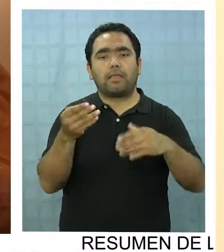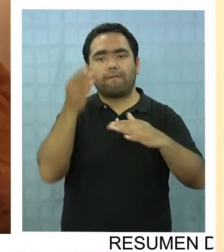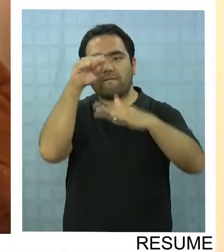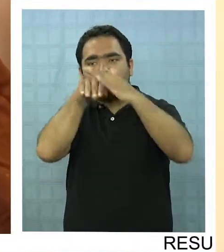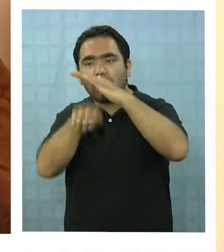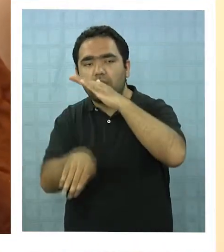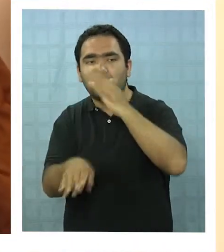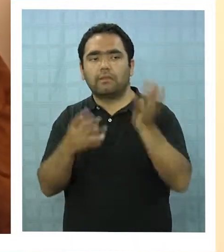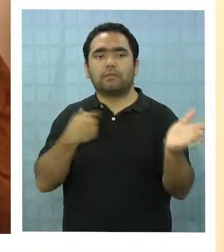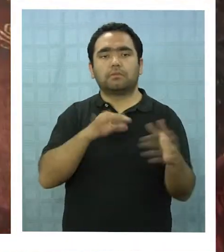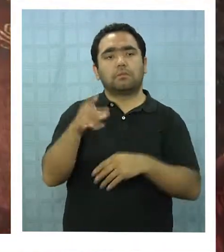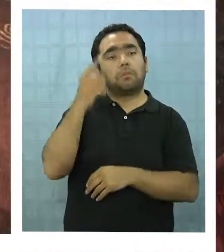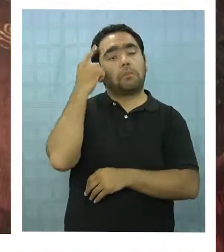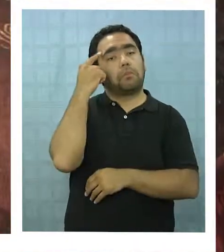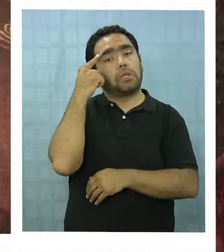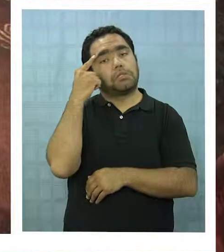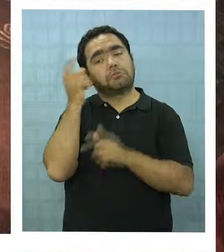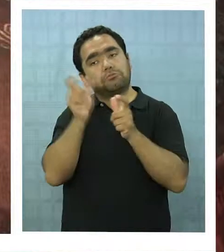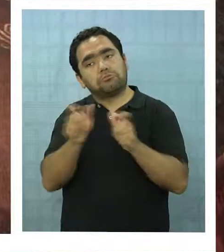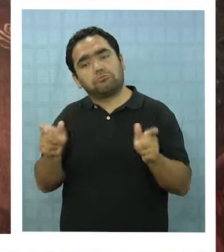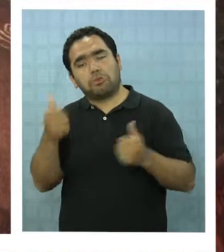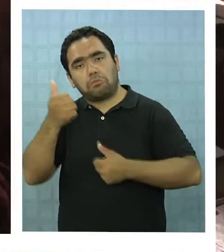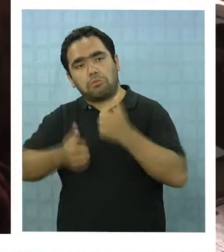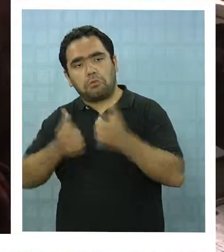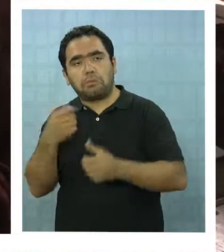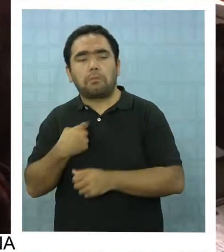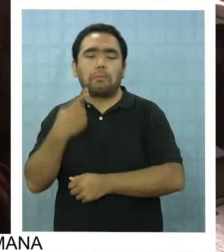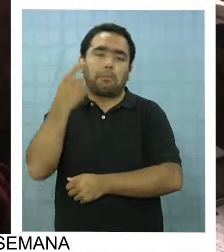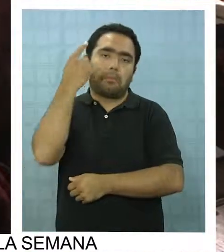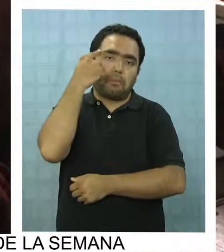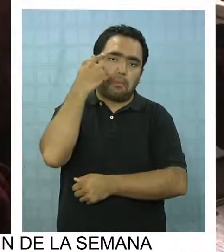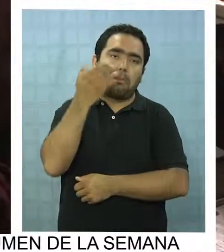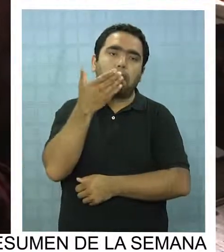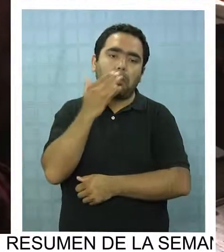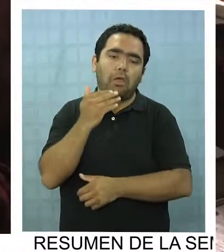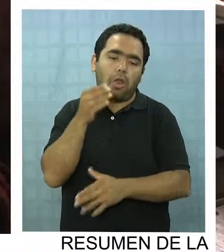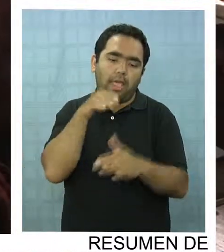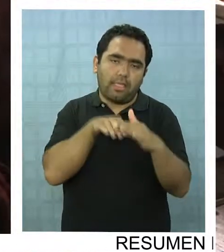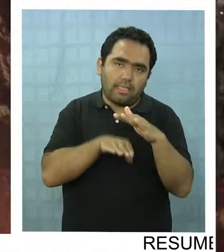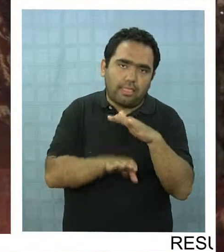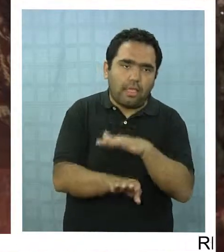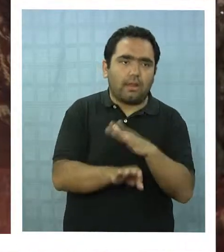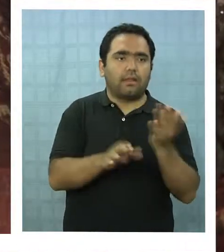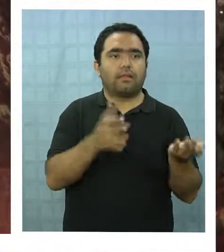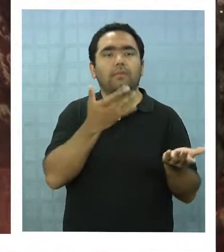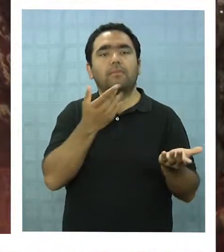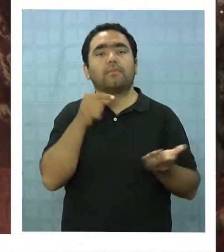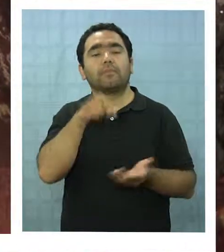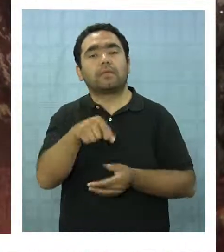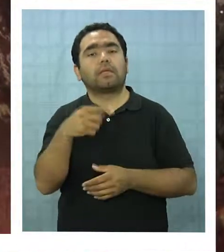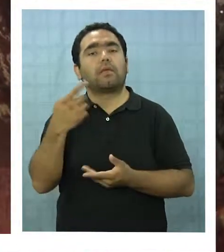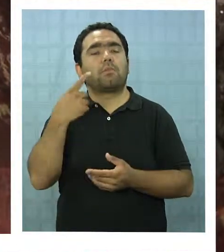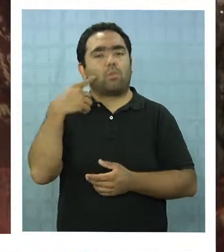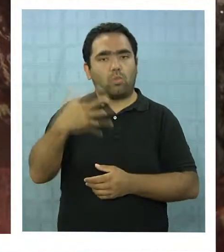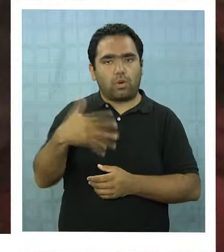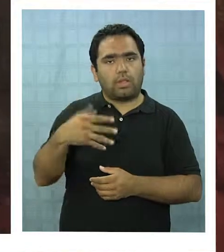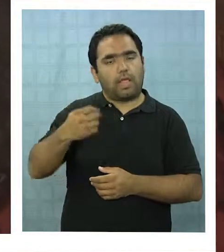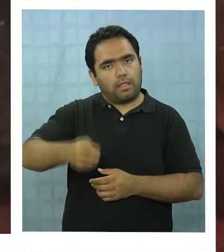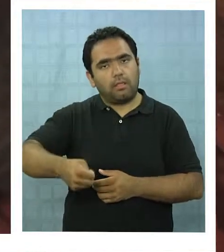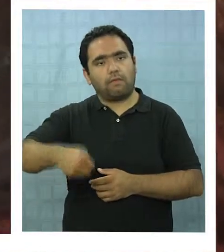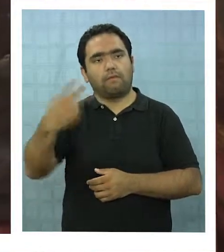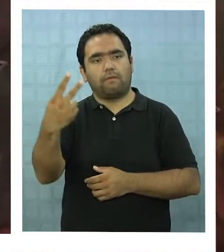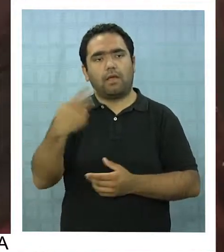los mismos arquitectos y arqueólogos prefieren que continúen enterradas Para no perder esos valiosos vestigios